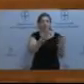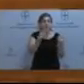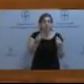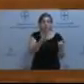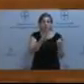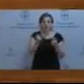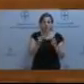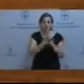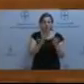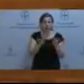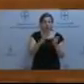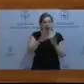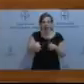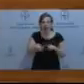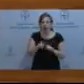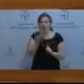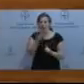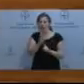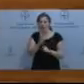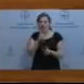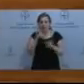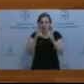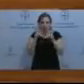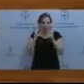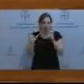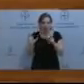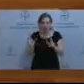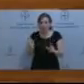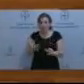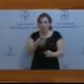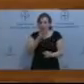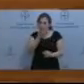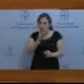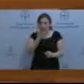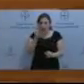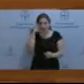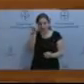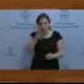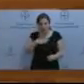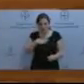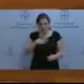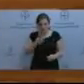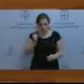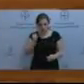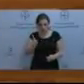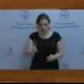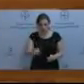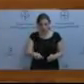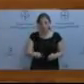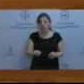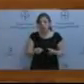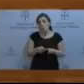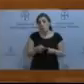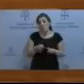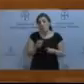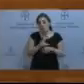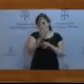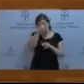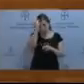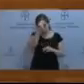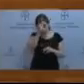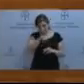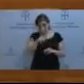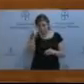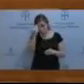imágenes bochornosas y vergonzantes, que estoy seguro que no solo me lo parecen a mí, sino también al propio consejero, como ver a familias esperando 20